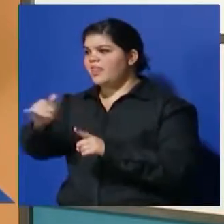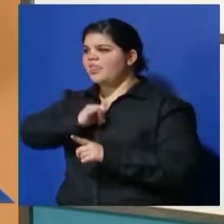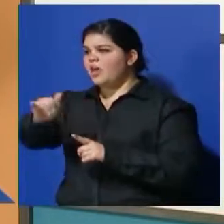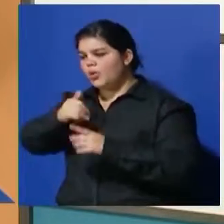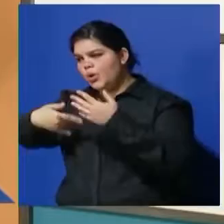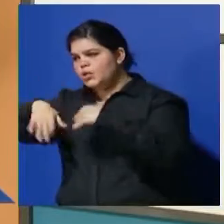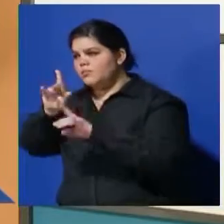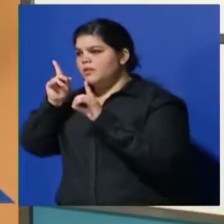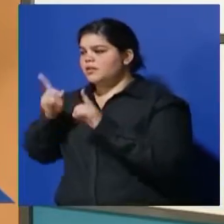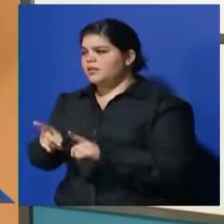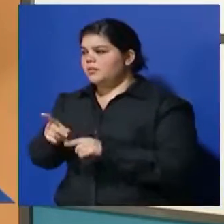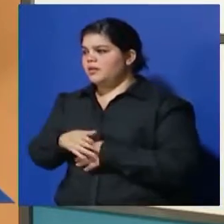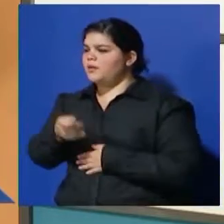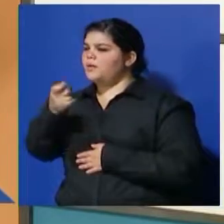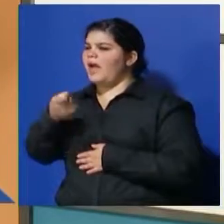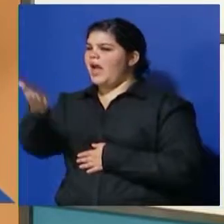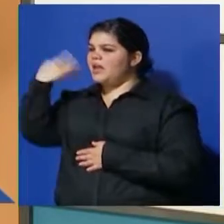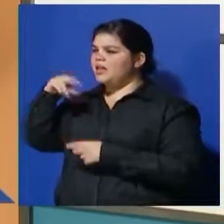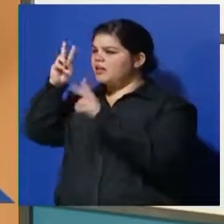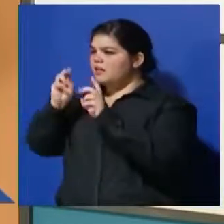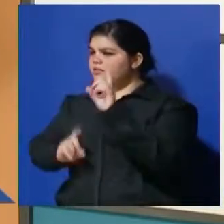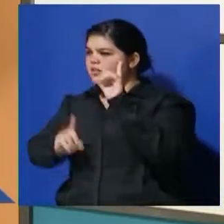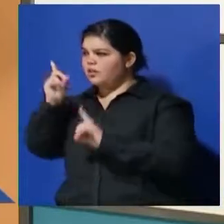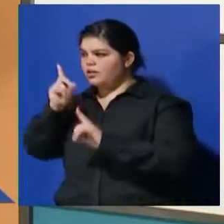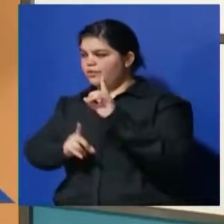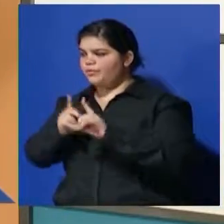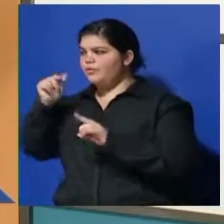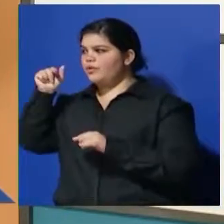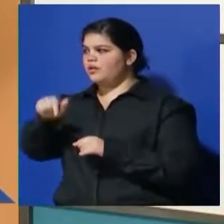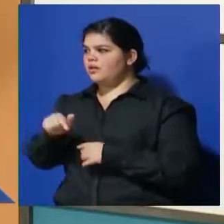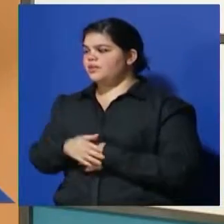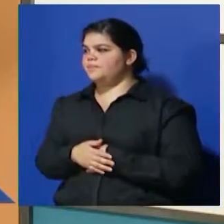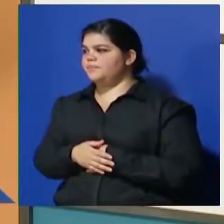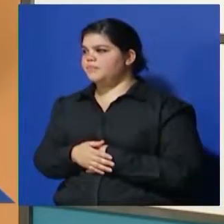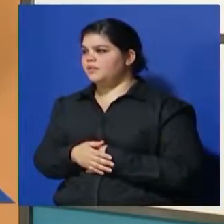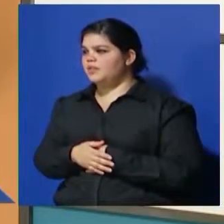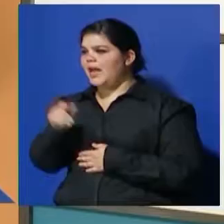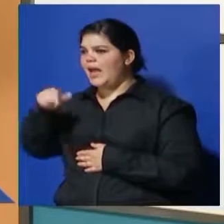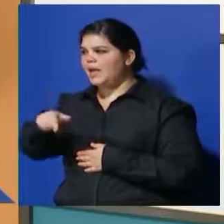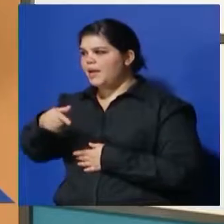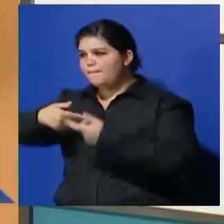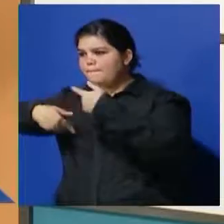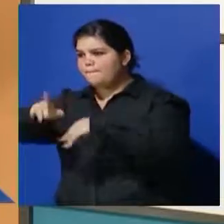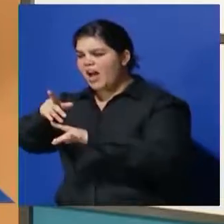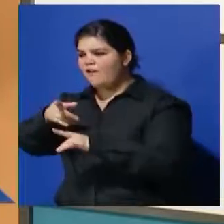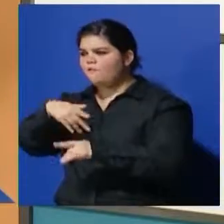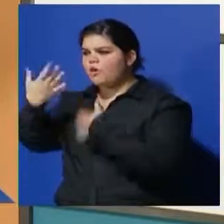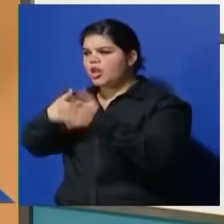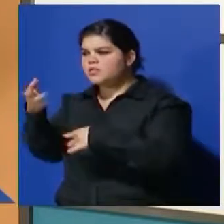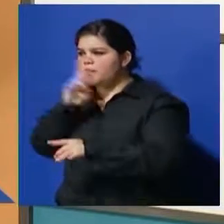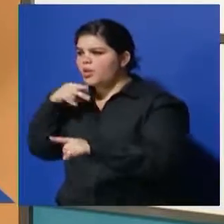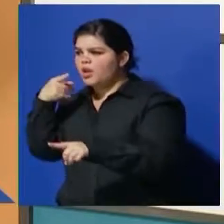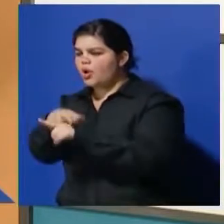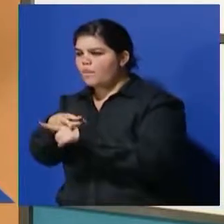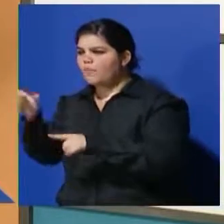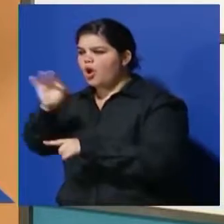denuncias. Ayer, algunos de los análisis que se hacían tenían que ver si se están produciendo más casos o si sencillamente se están visibilizando más.